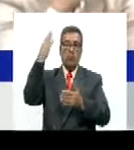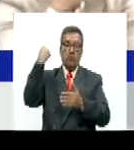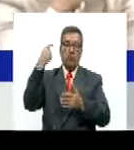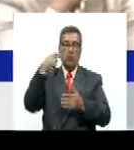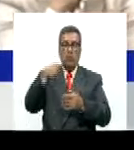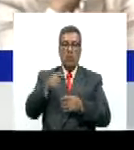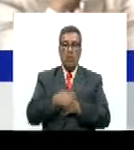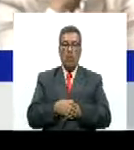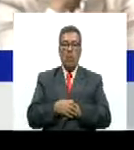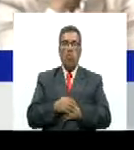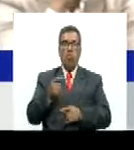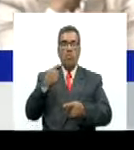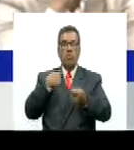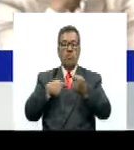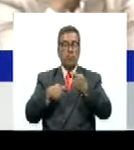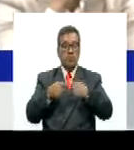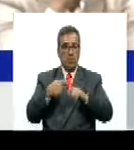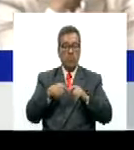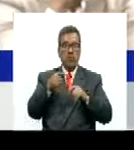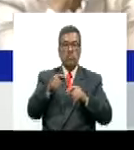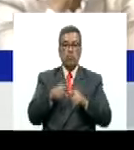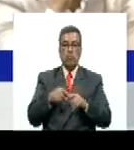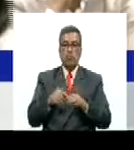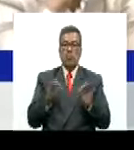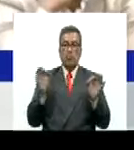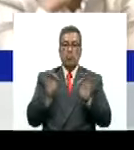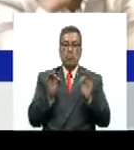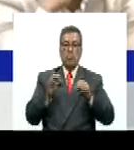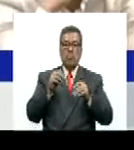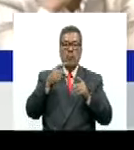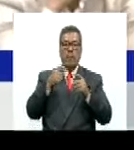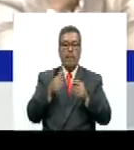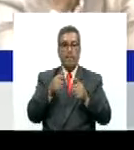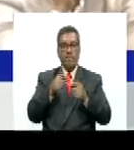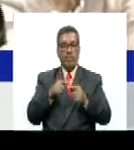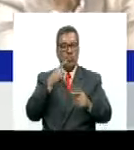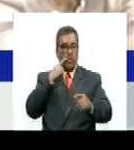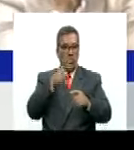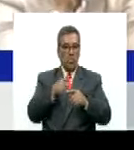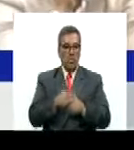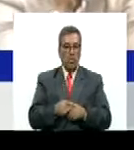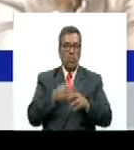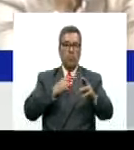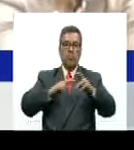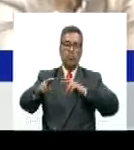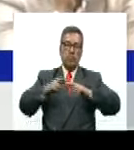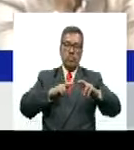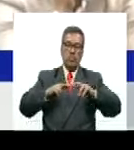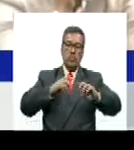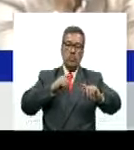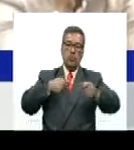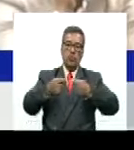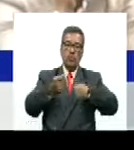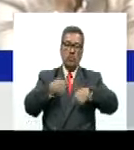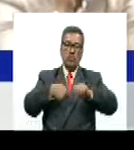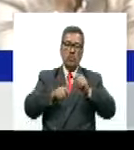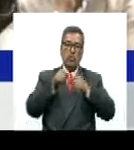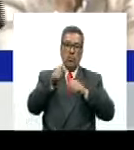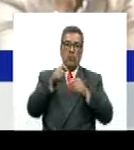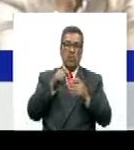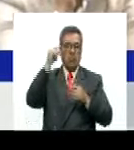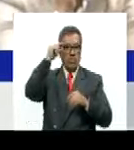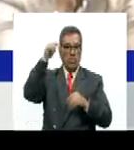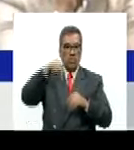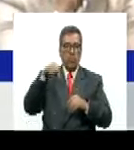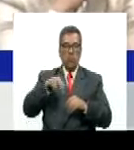instrumento colonizador por excelencia, pues empieza a ser desafiado en las relaciones comerciales, a tal punto que hoy